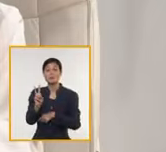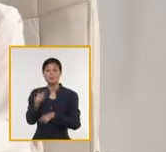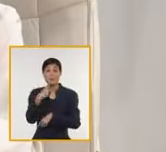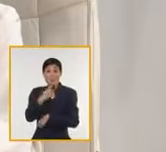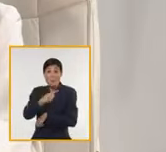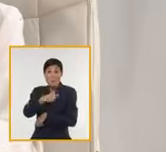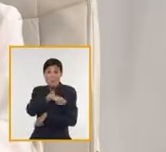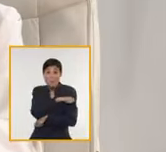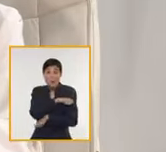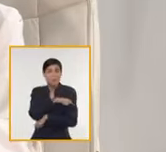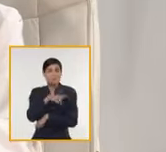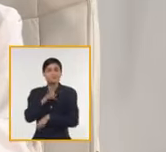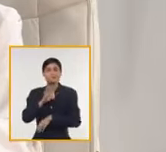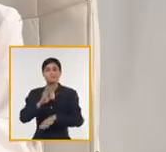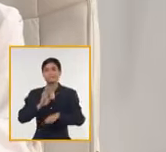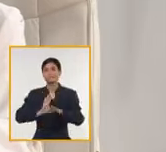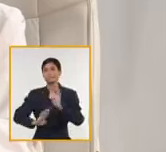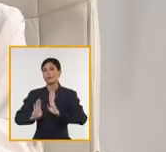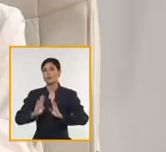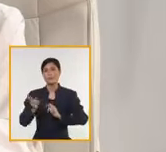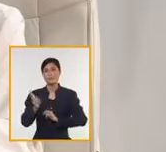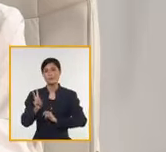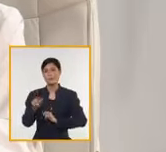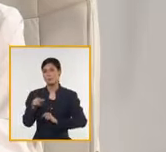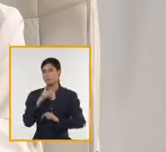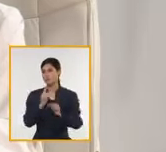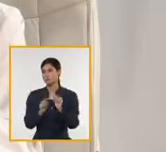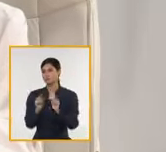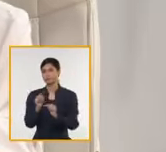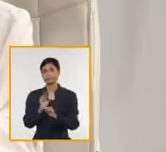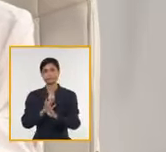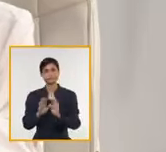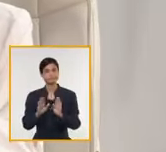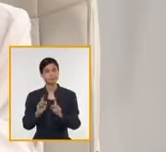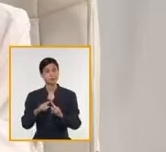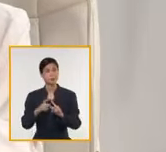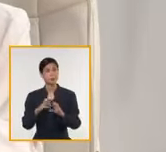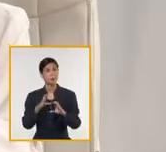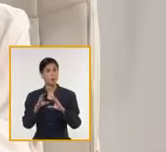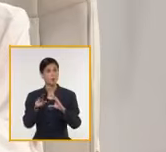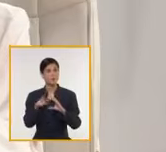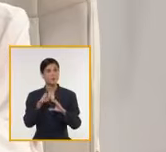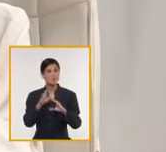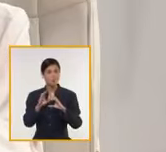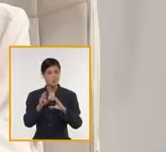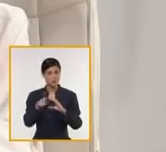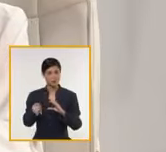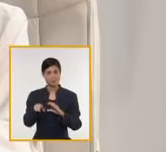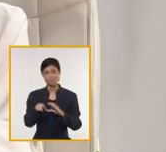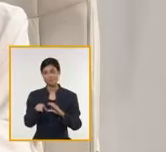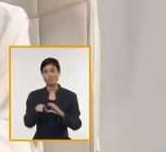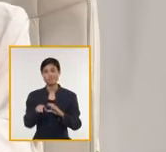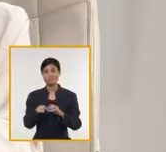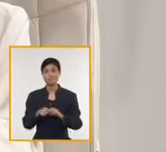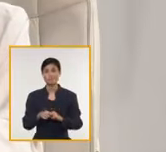esa historia, de esa praxis que han tenido con relación a la comunicación, donde hay algo muy importante